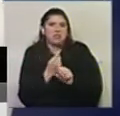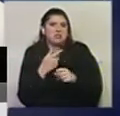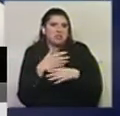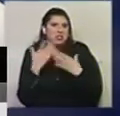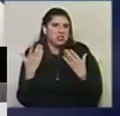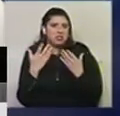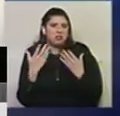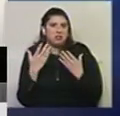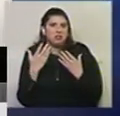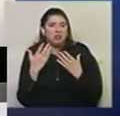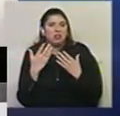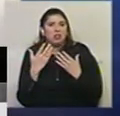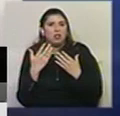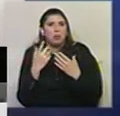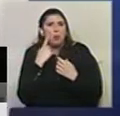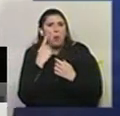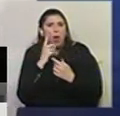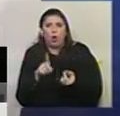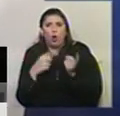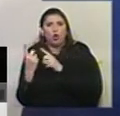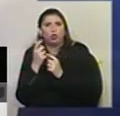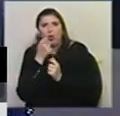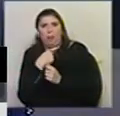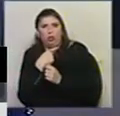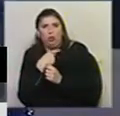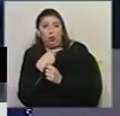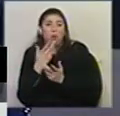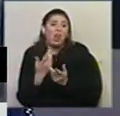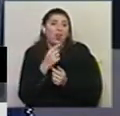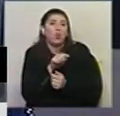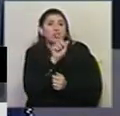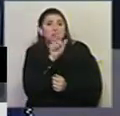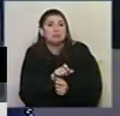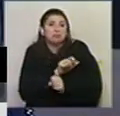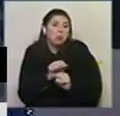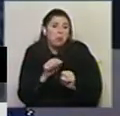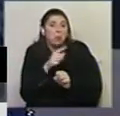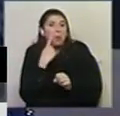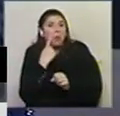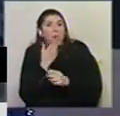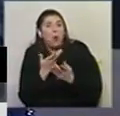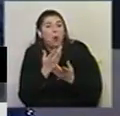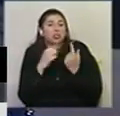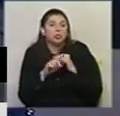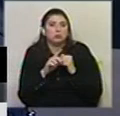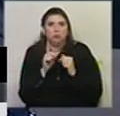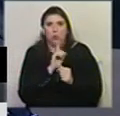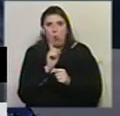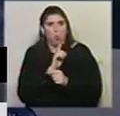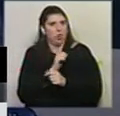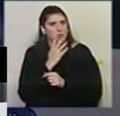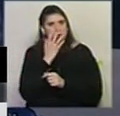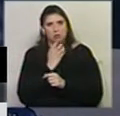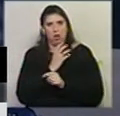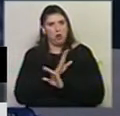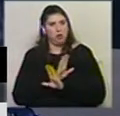al vacío, lo pueda probar con otro medicamento. Y alguien que lo probó, vio que podía servir. No es serio. La innovación,